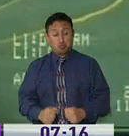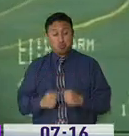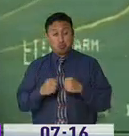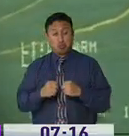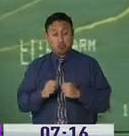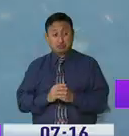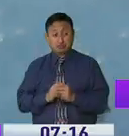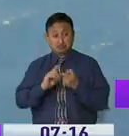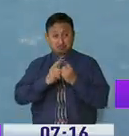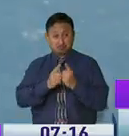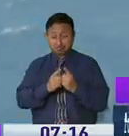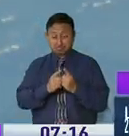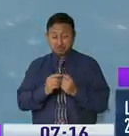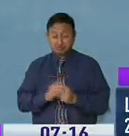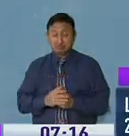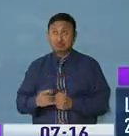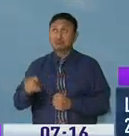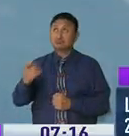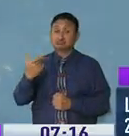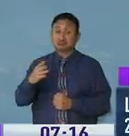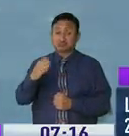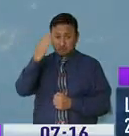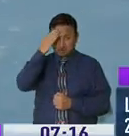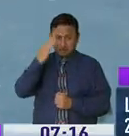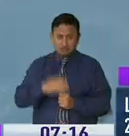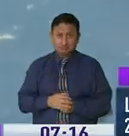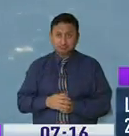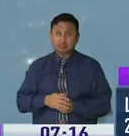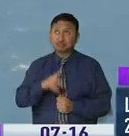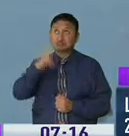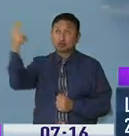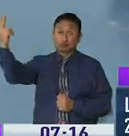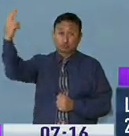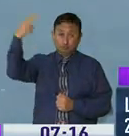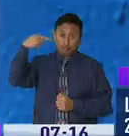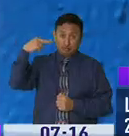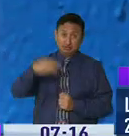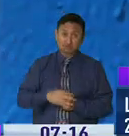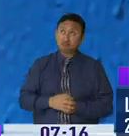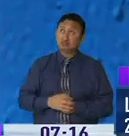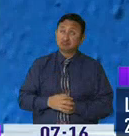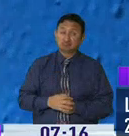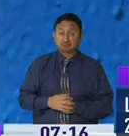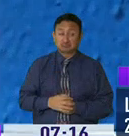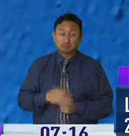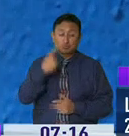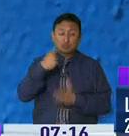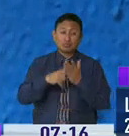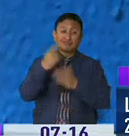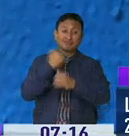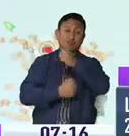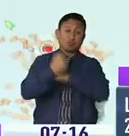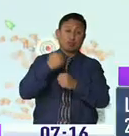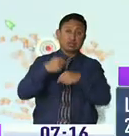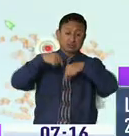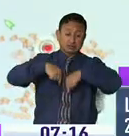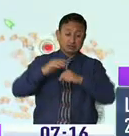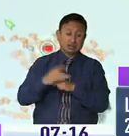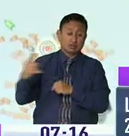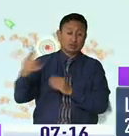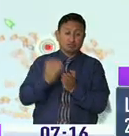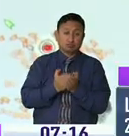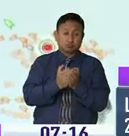Lo saben. Y aunque son monitoreados a pulso, el año pasado se identificó una flota de